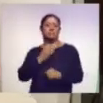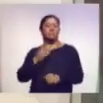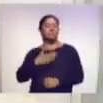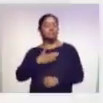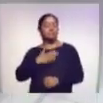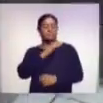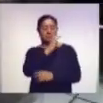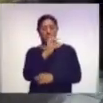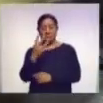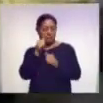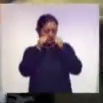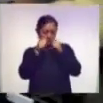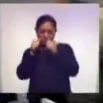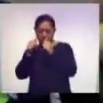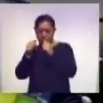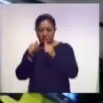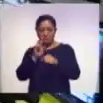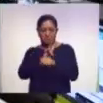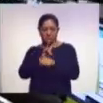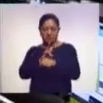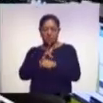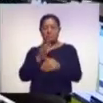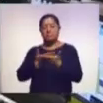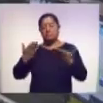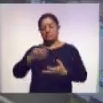el C4. Para Ahora Noticias, Lorena Temolsin.